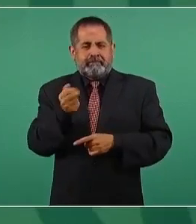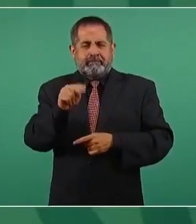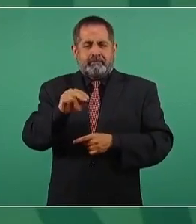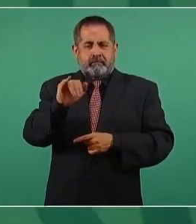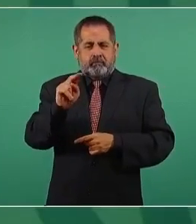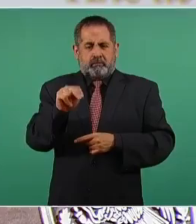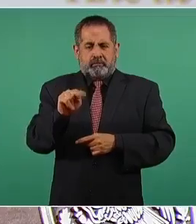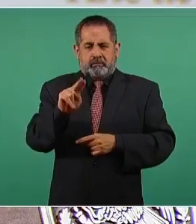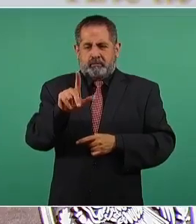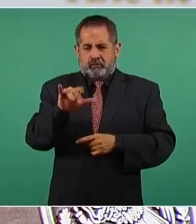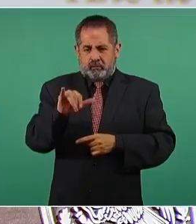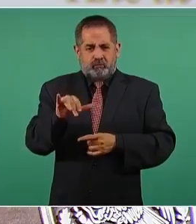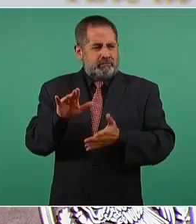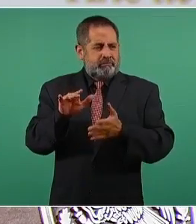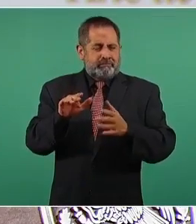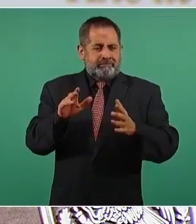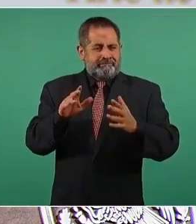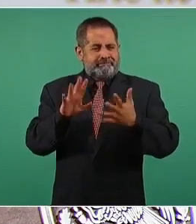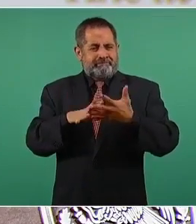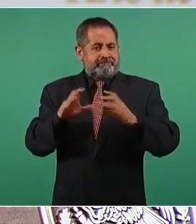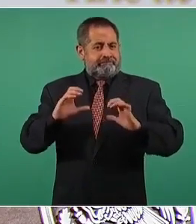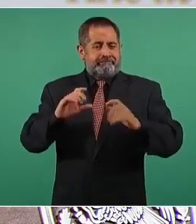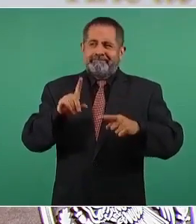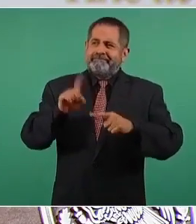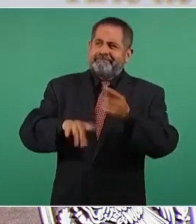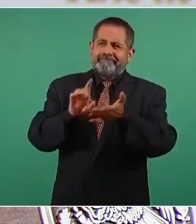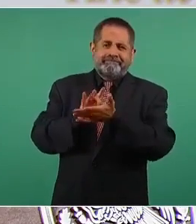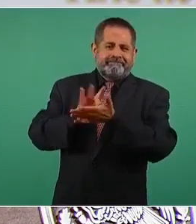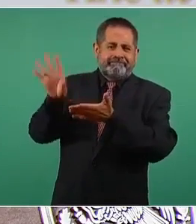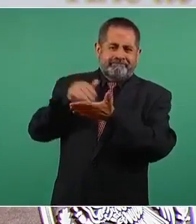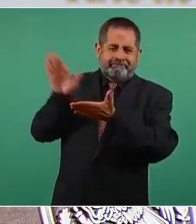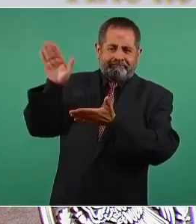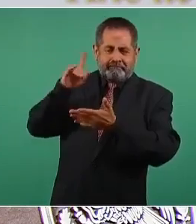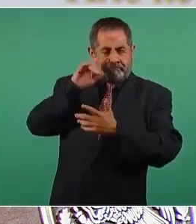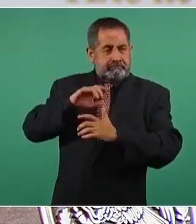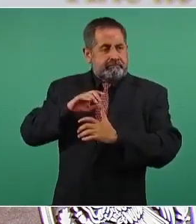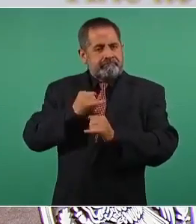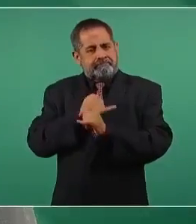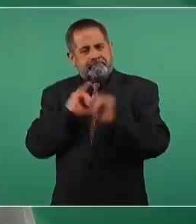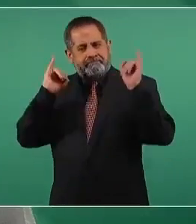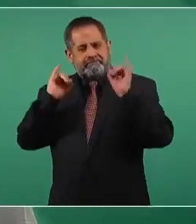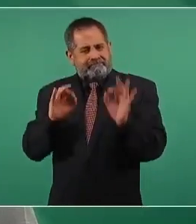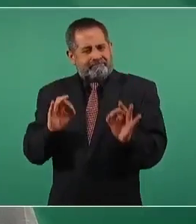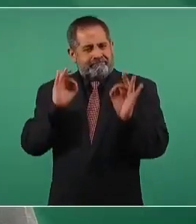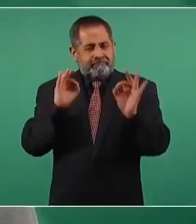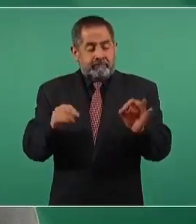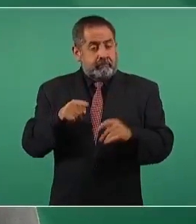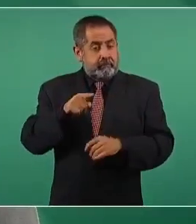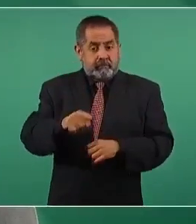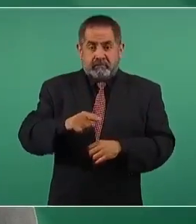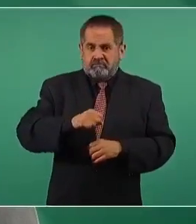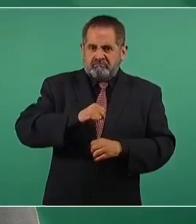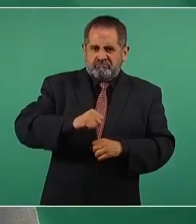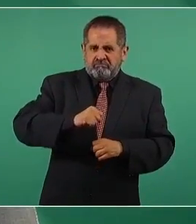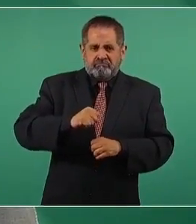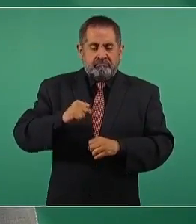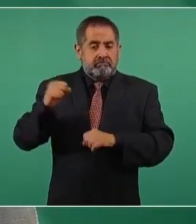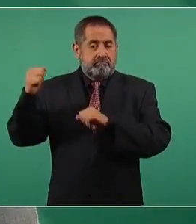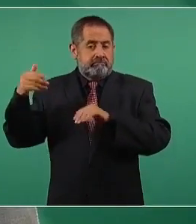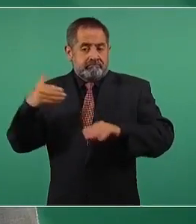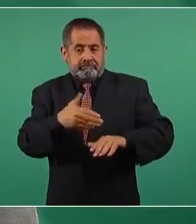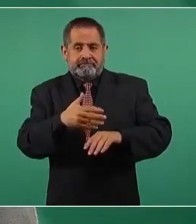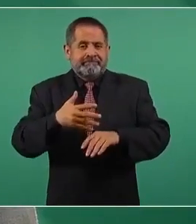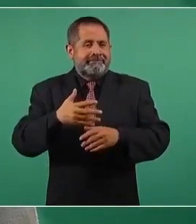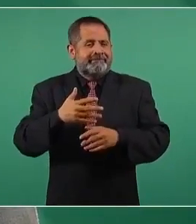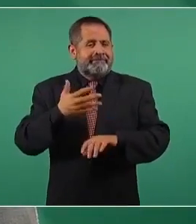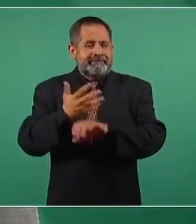Ulúa para terminar de consumar la independencia de México. Ahí se resistió la invasión